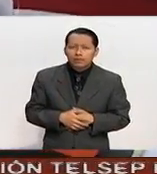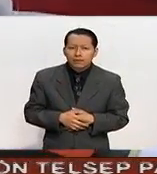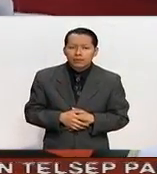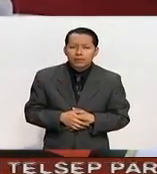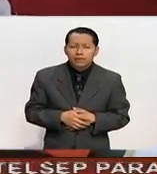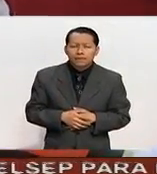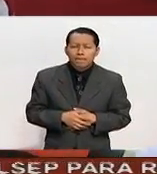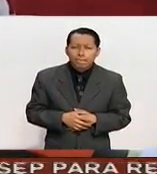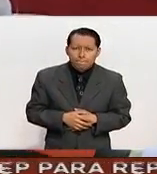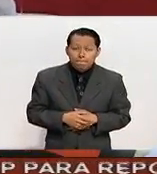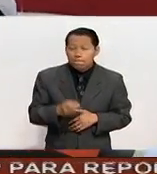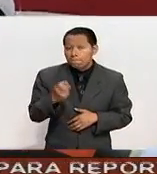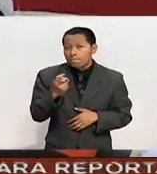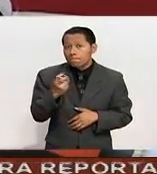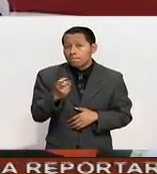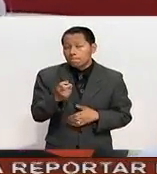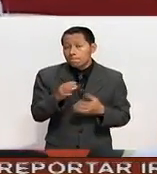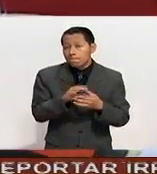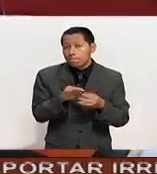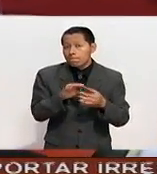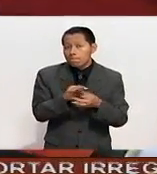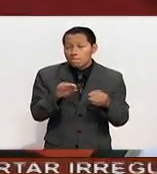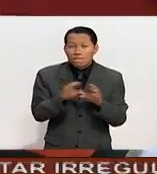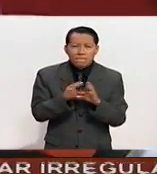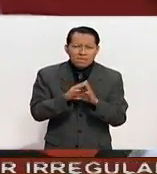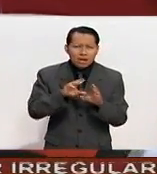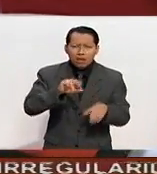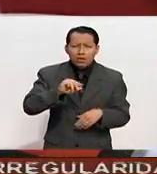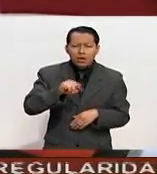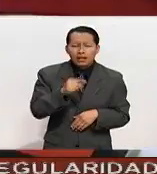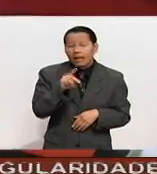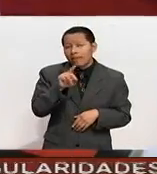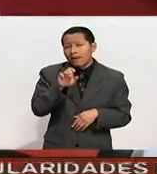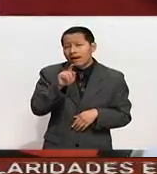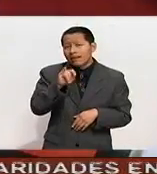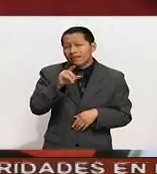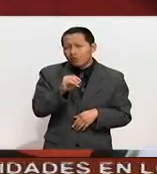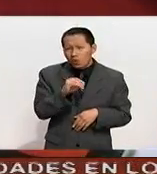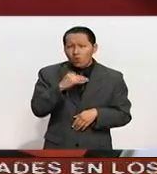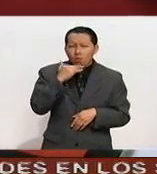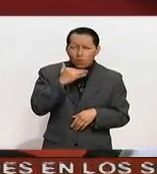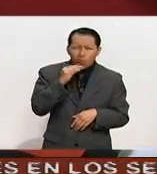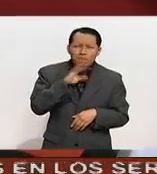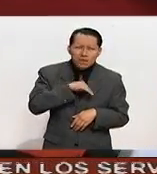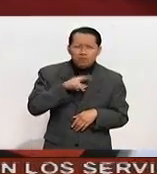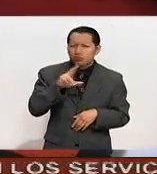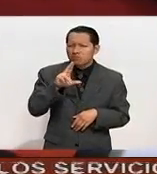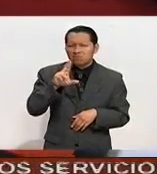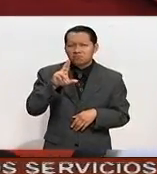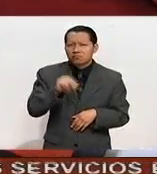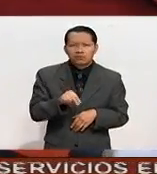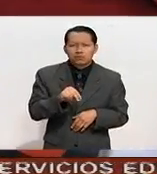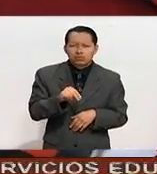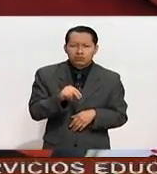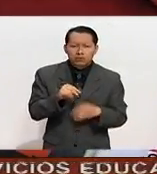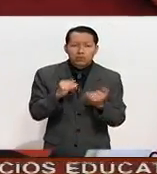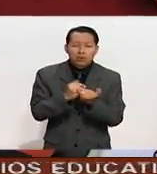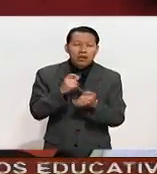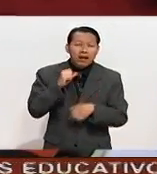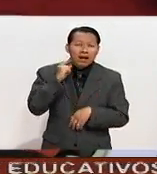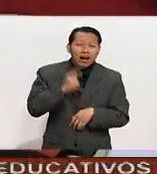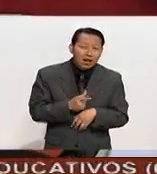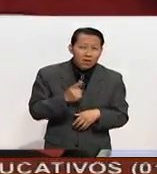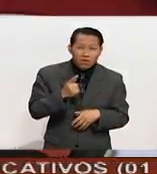que plantea que no es delito, sino se reputa o se acredita como falta administrativa y